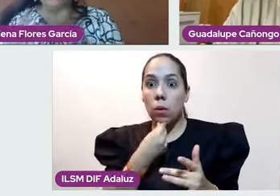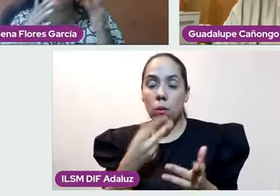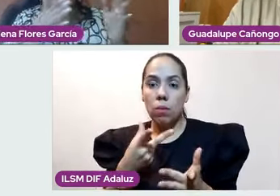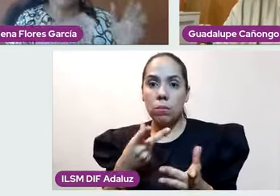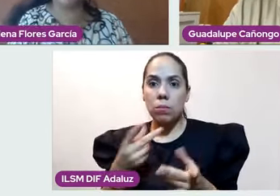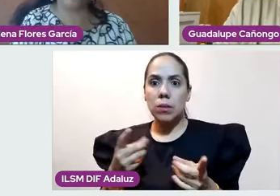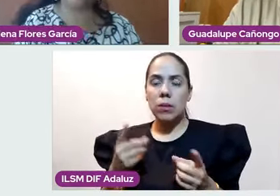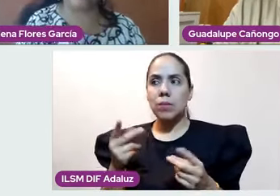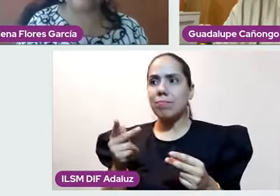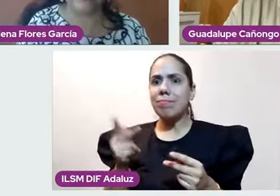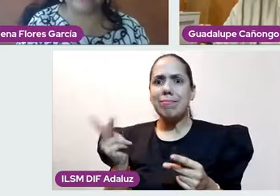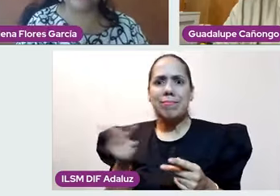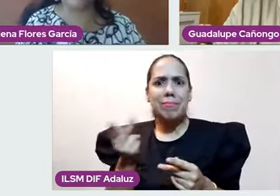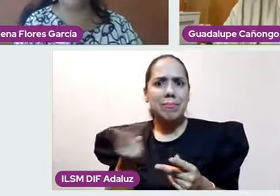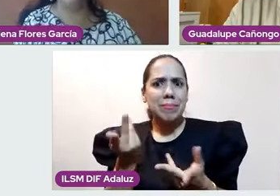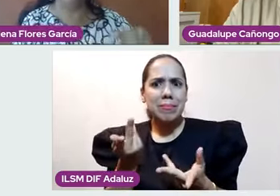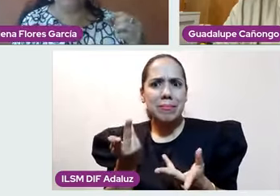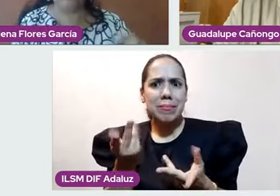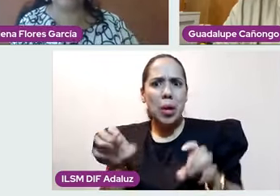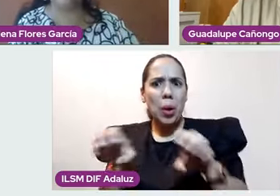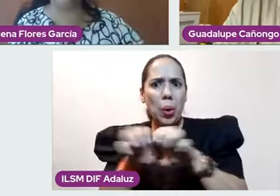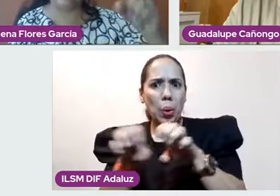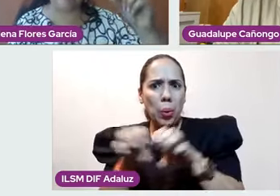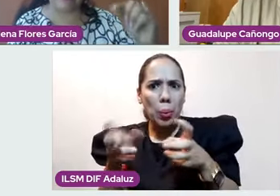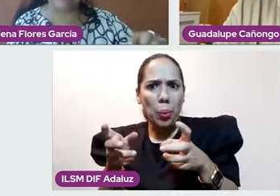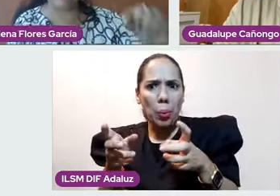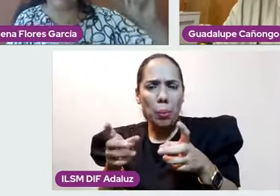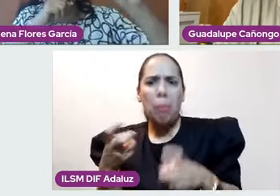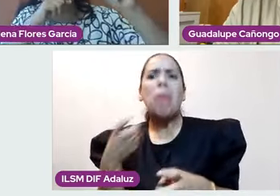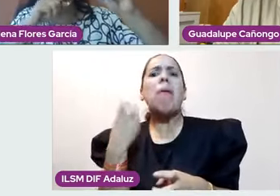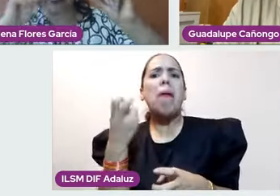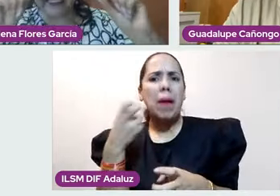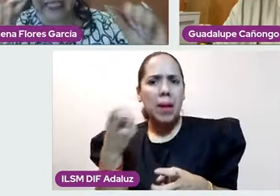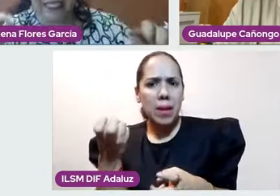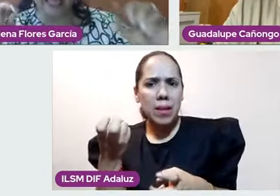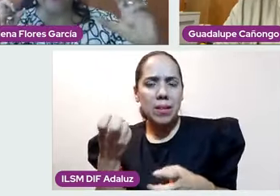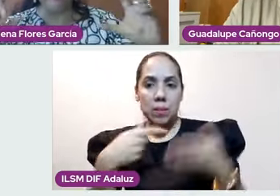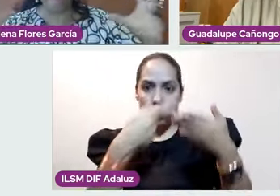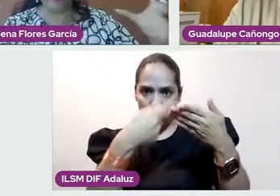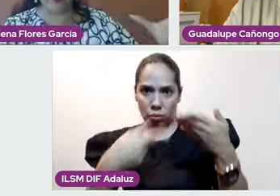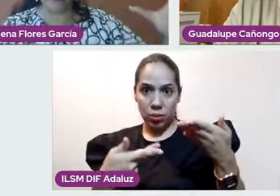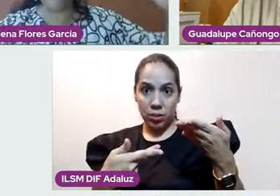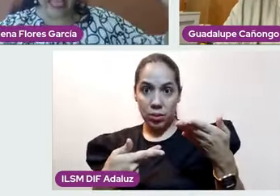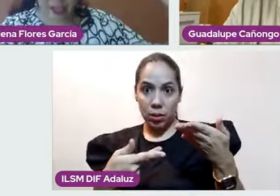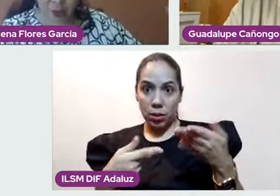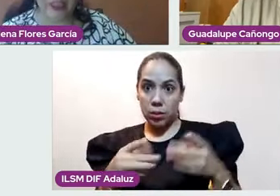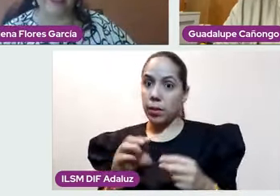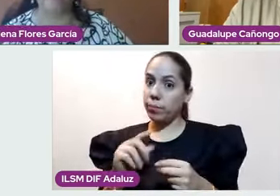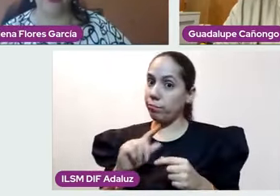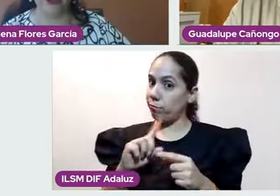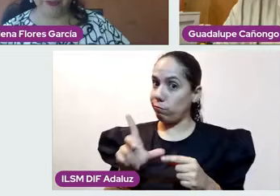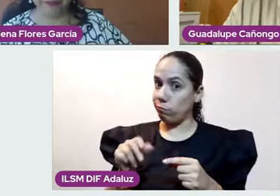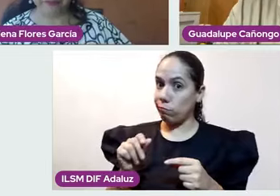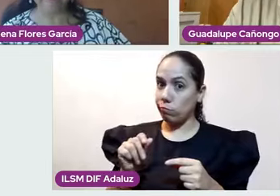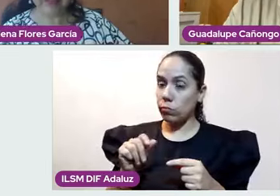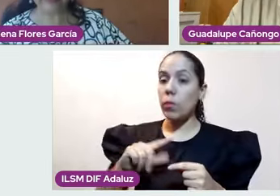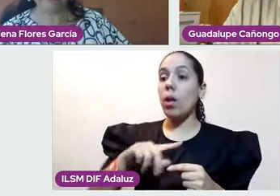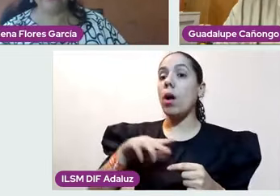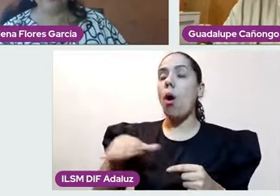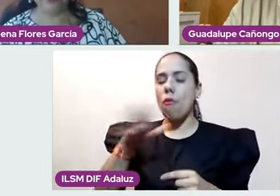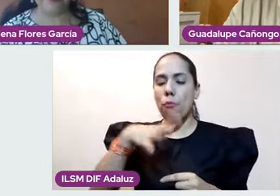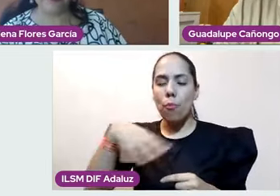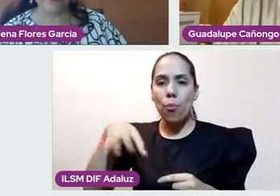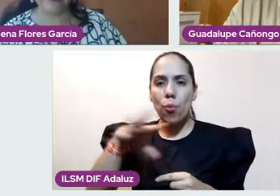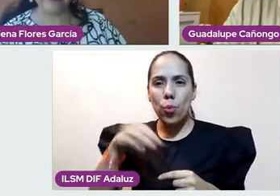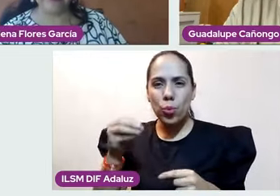tema. Interseccionalidad, es decir, buscar la medida precisa, ¿no?, en contextos